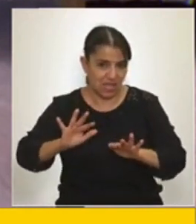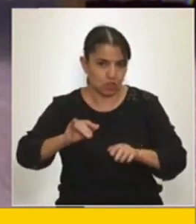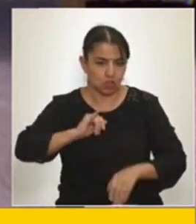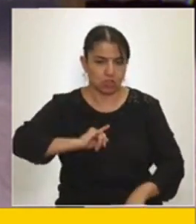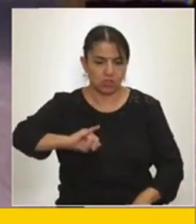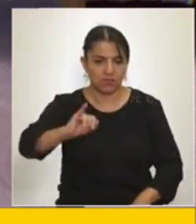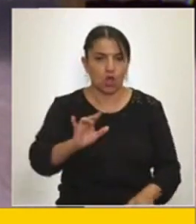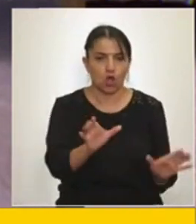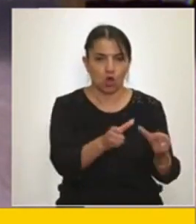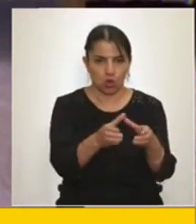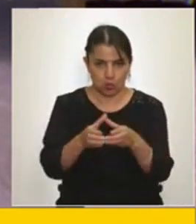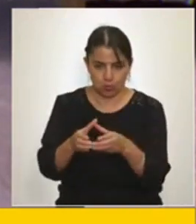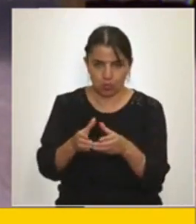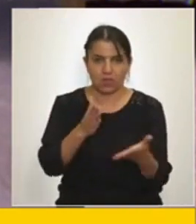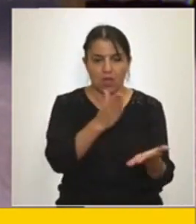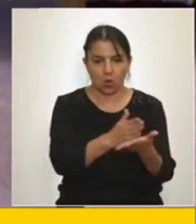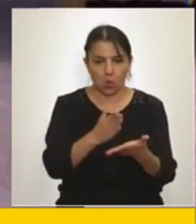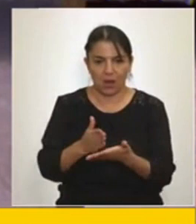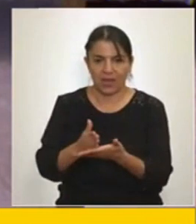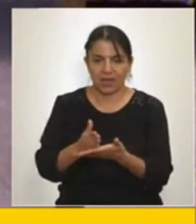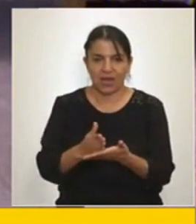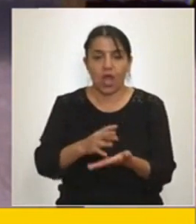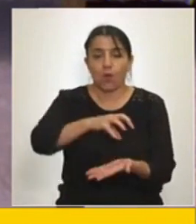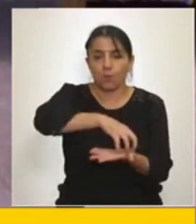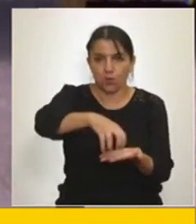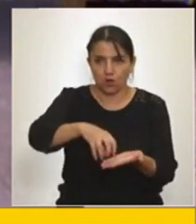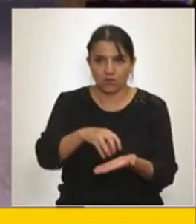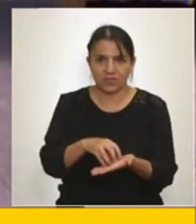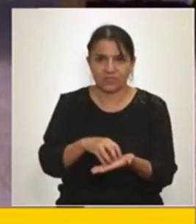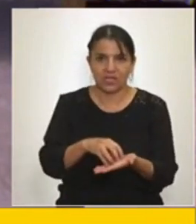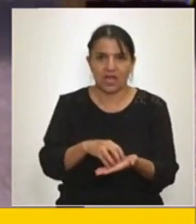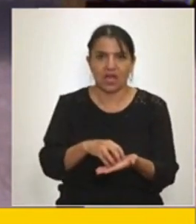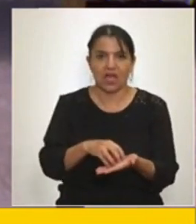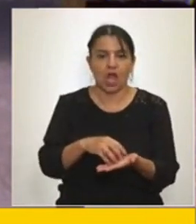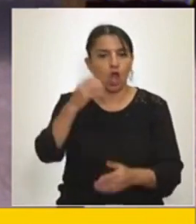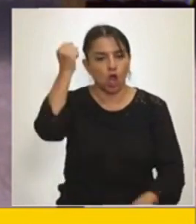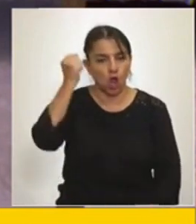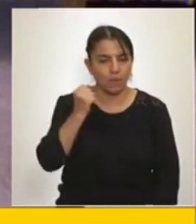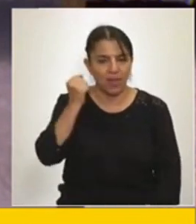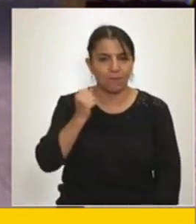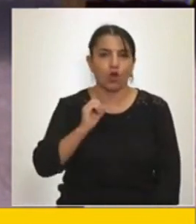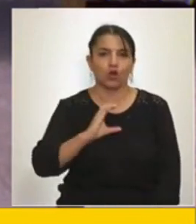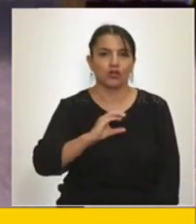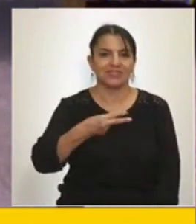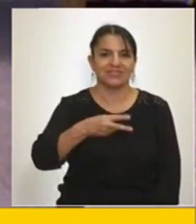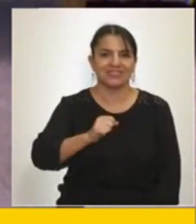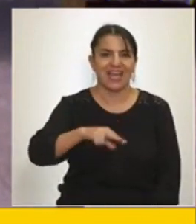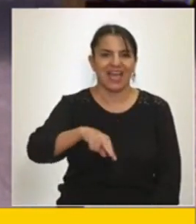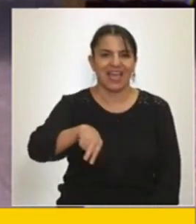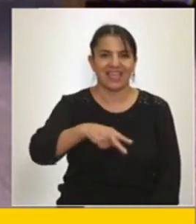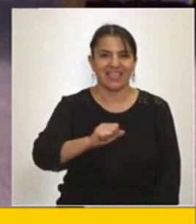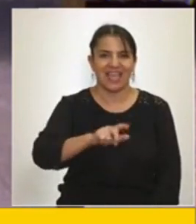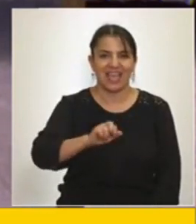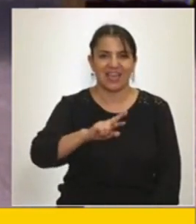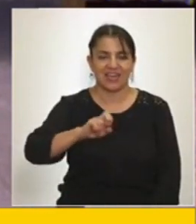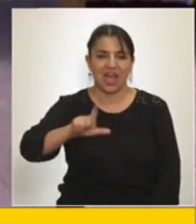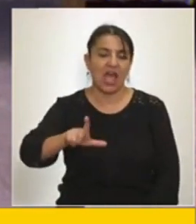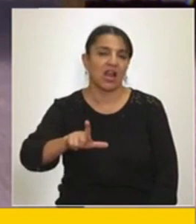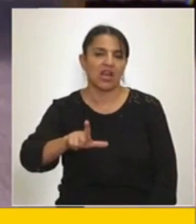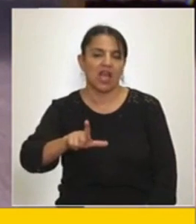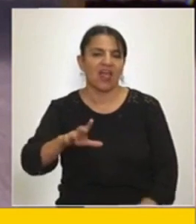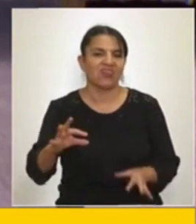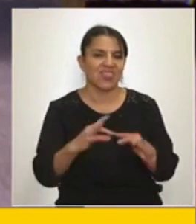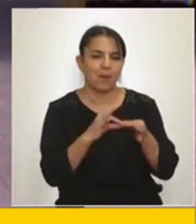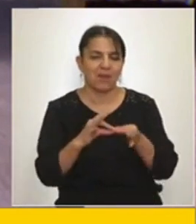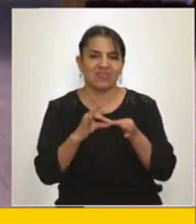educacionales en las provincias de copiapó y chañaral dependiente del servicio local de educación de atacama y también